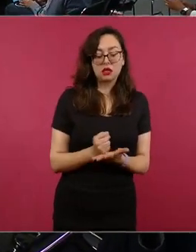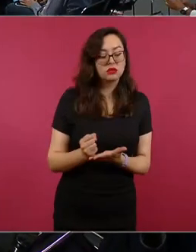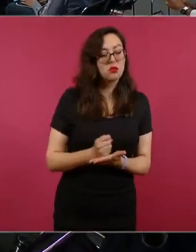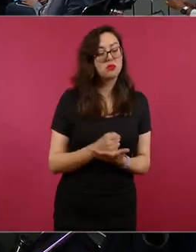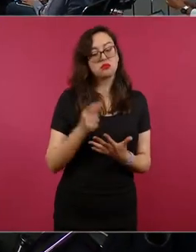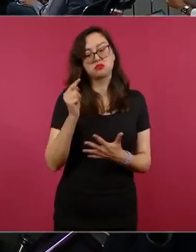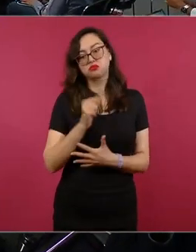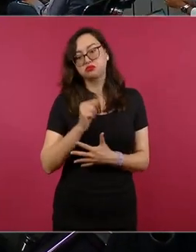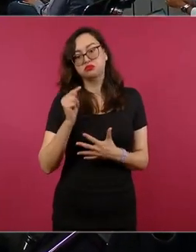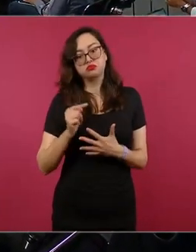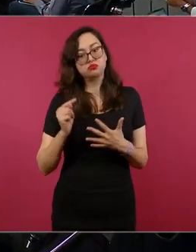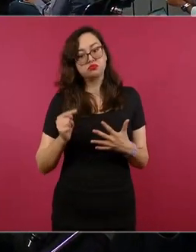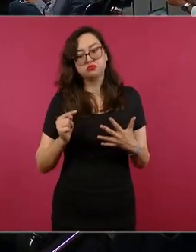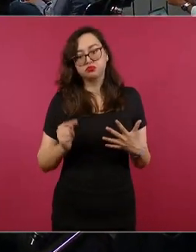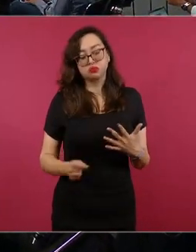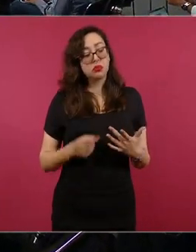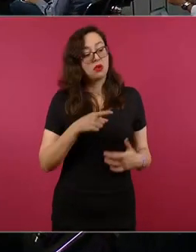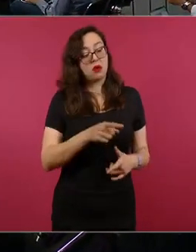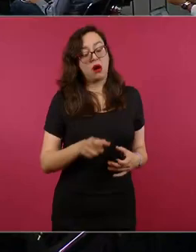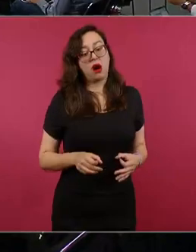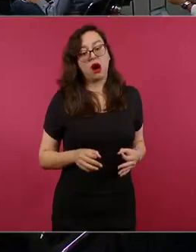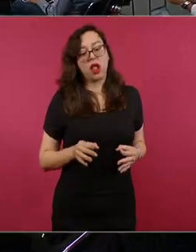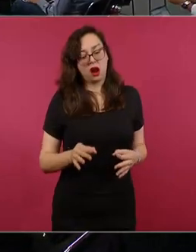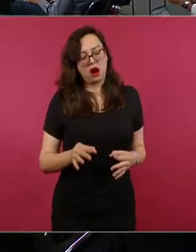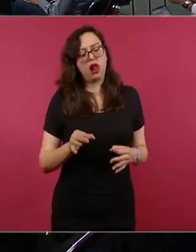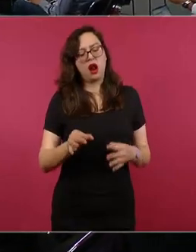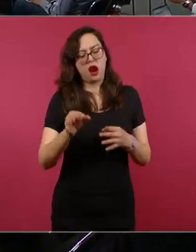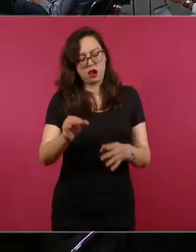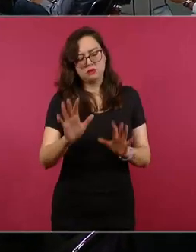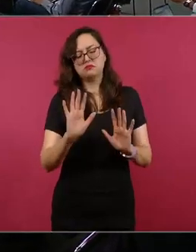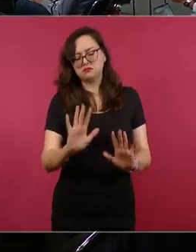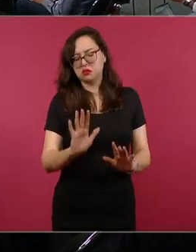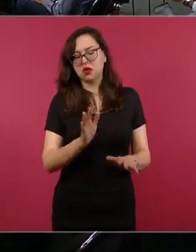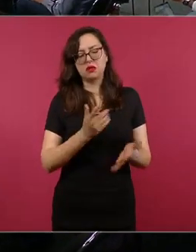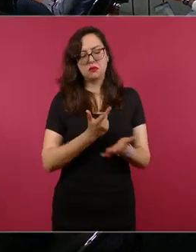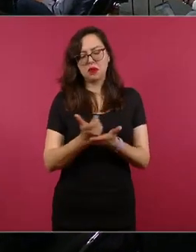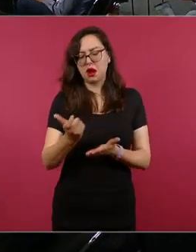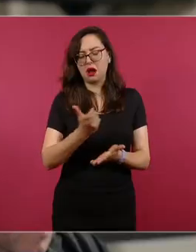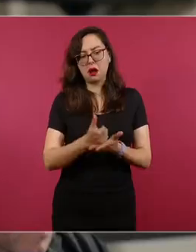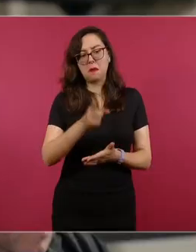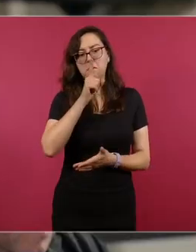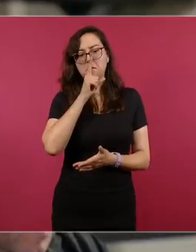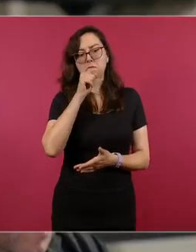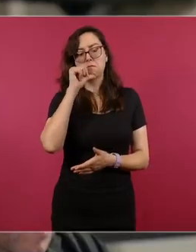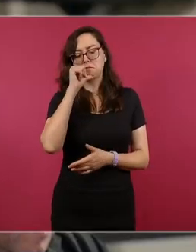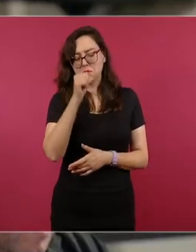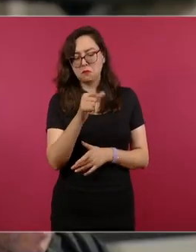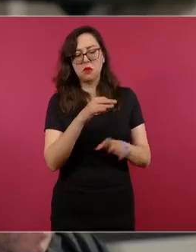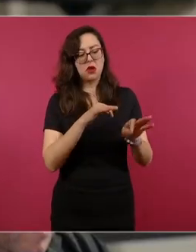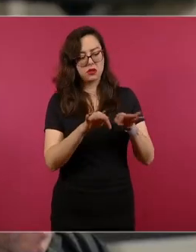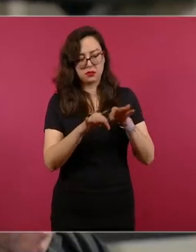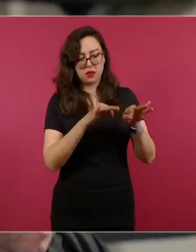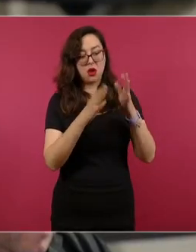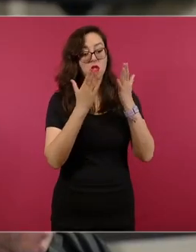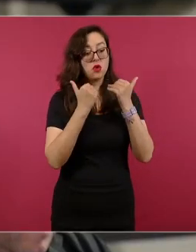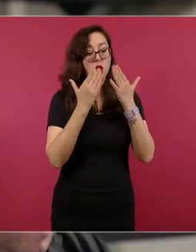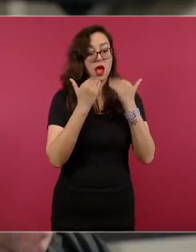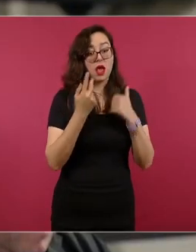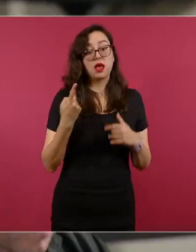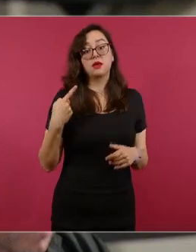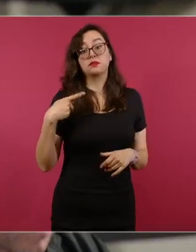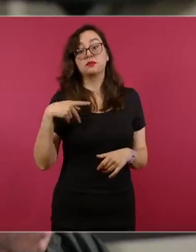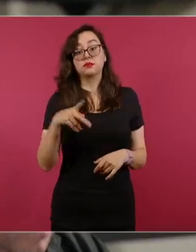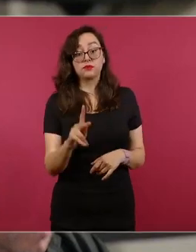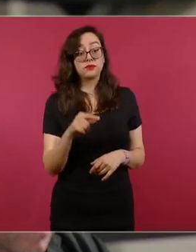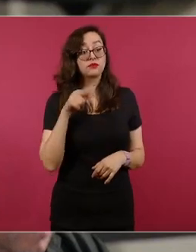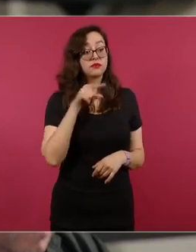bajo un régimen de prórroga por pérdida de empleo. También se menciona un cargo por ecotecnologías que se